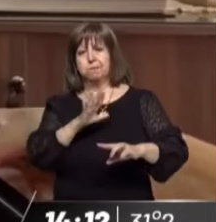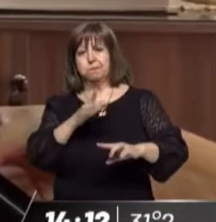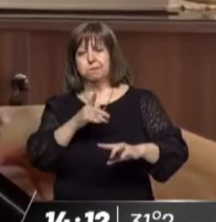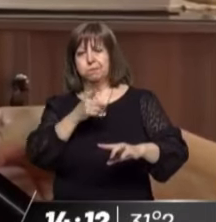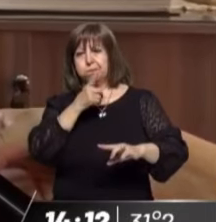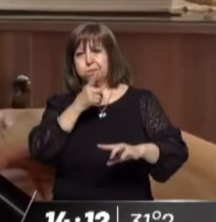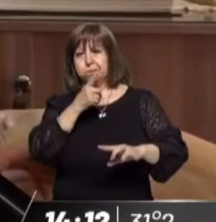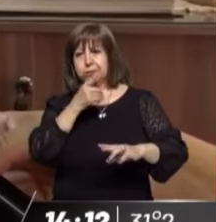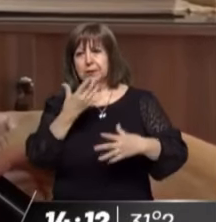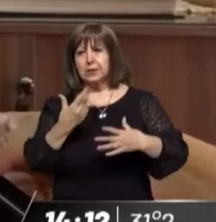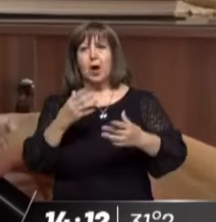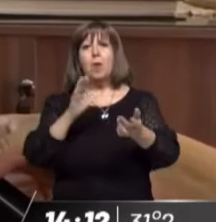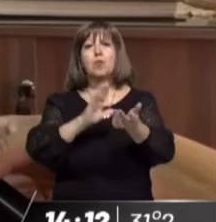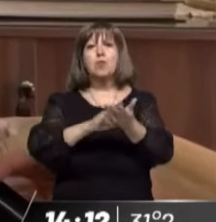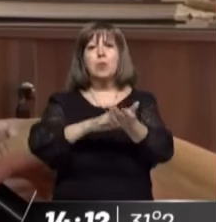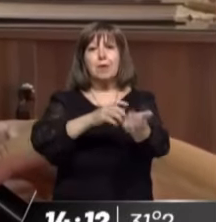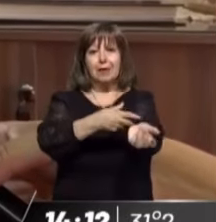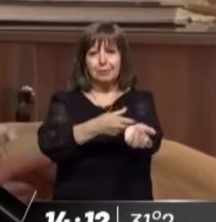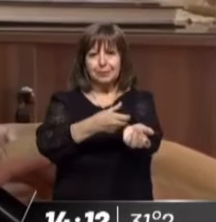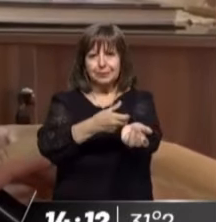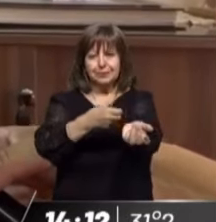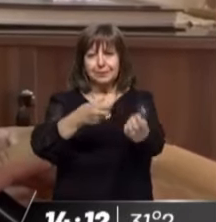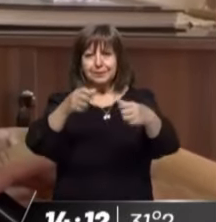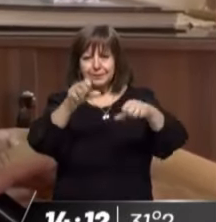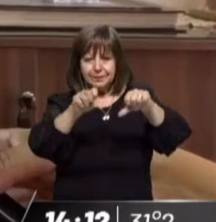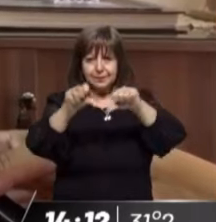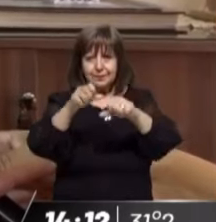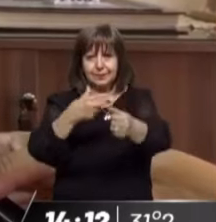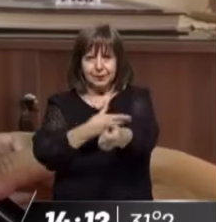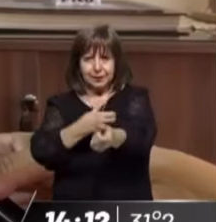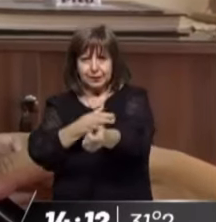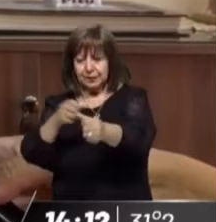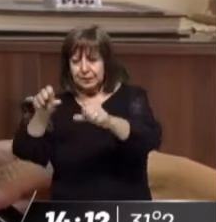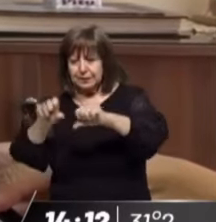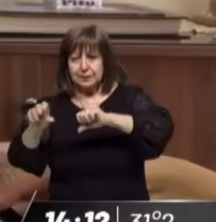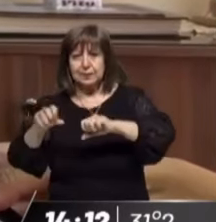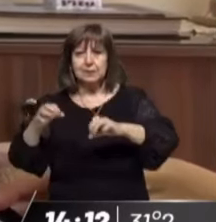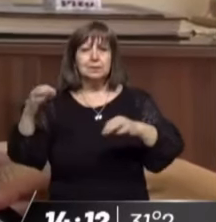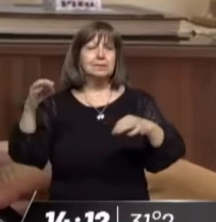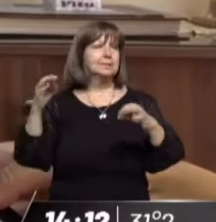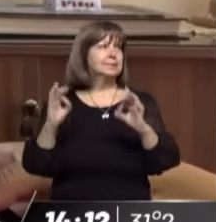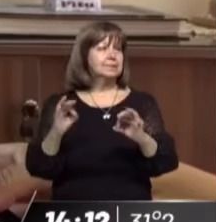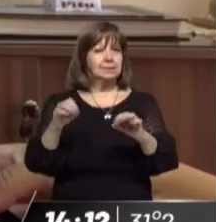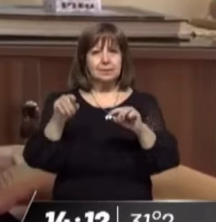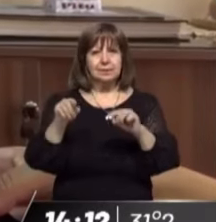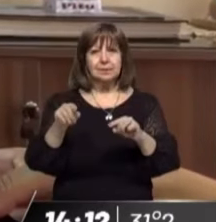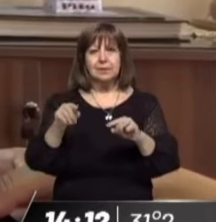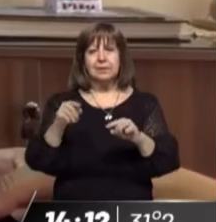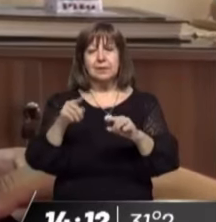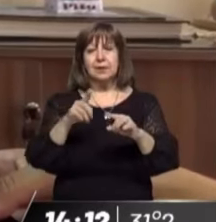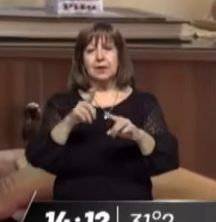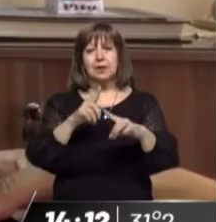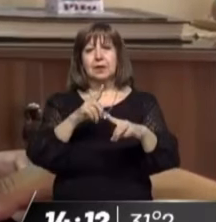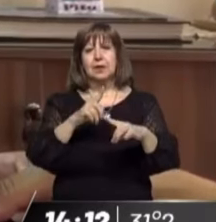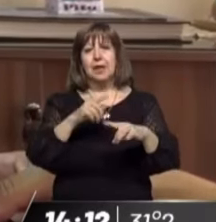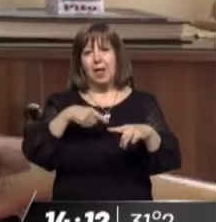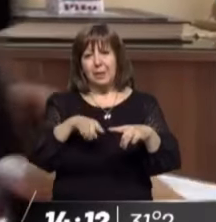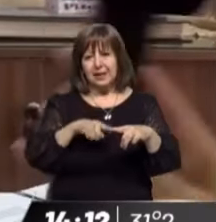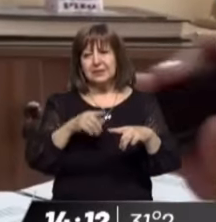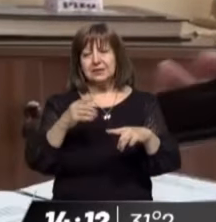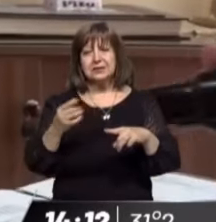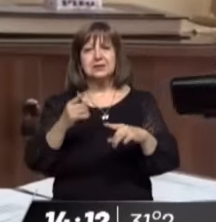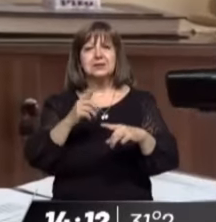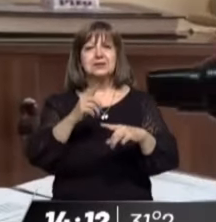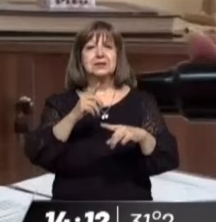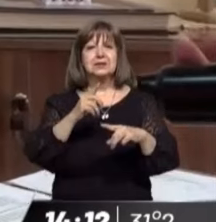cual se comienzan las pruebas de los dos pacientes y efectivamente la prueba de tóxicos en orina da positivo.